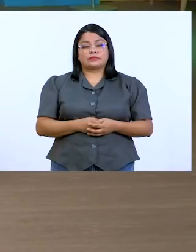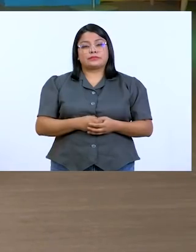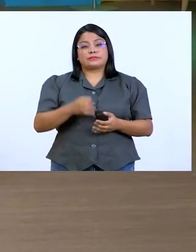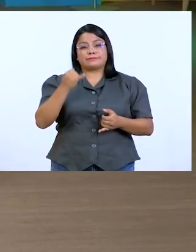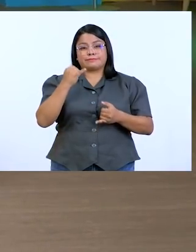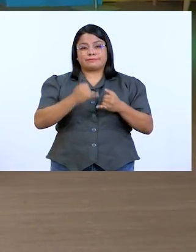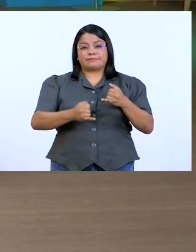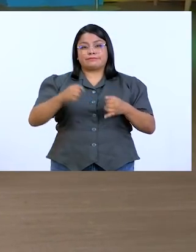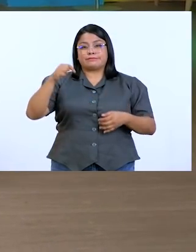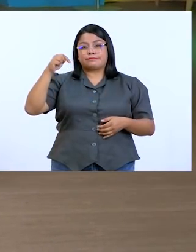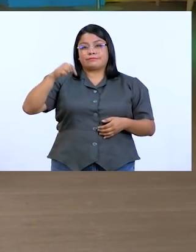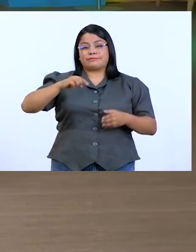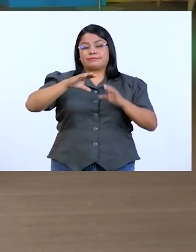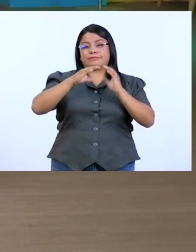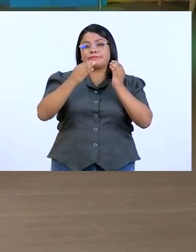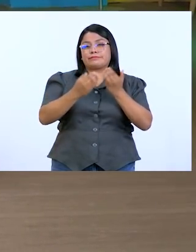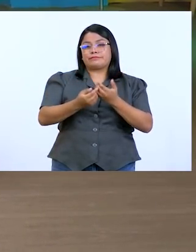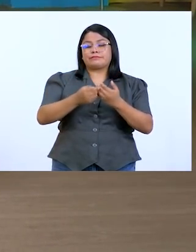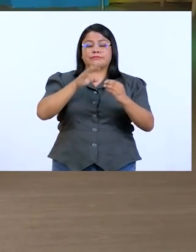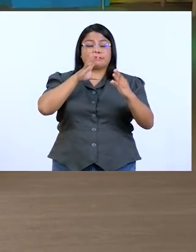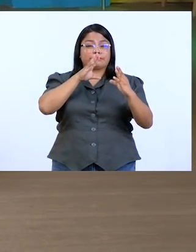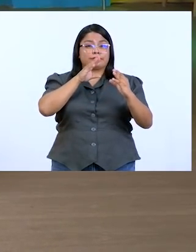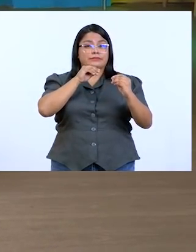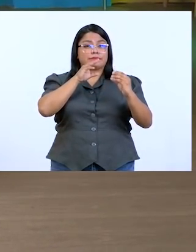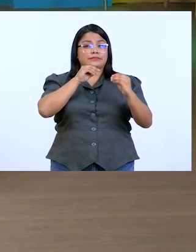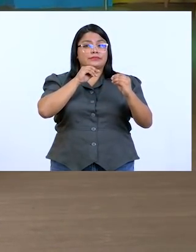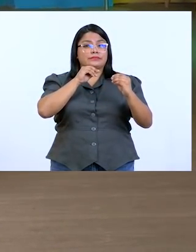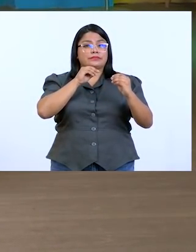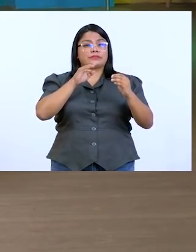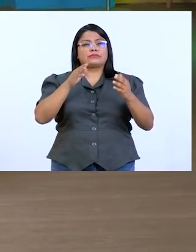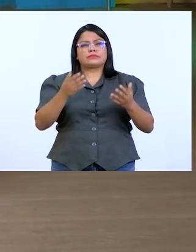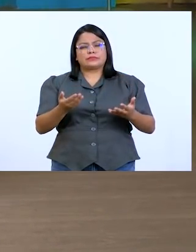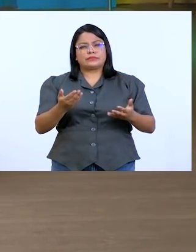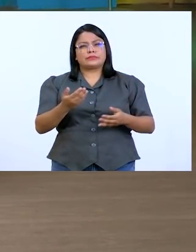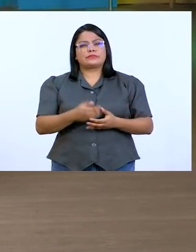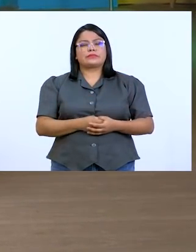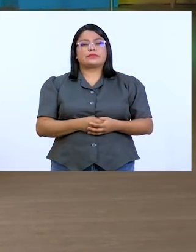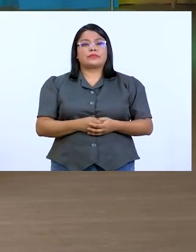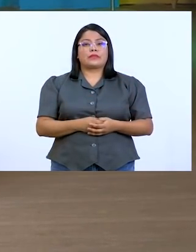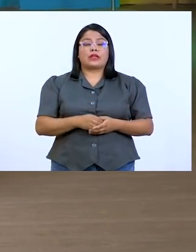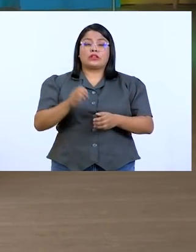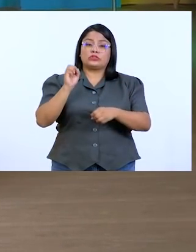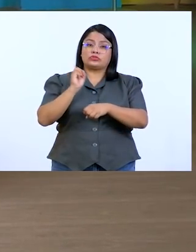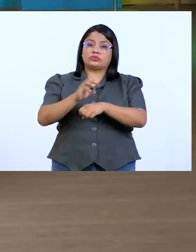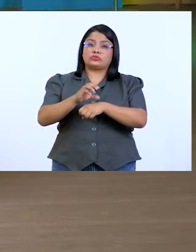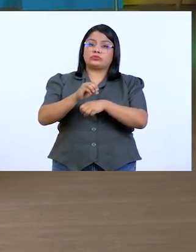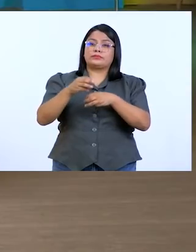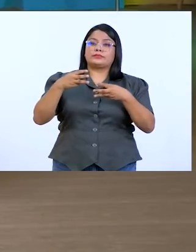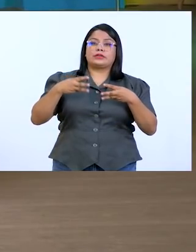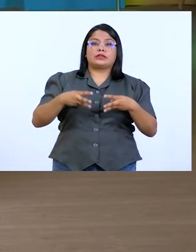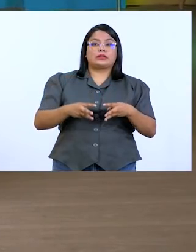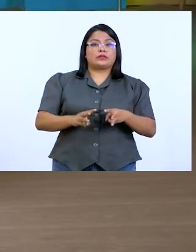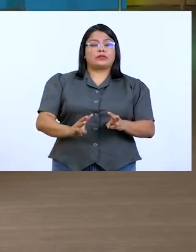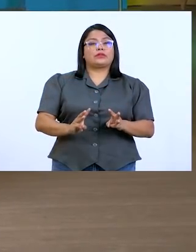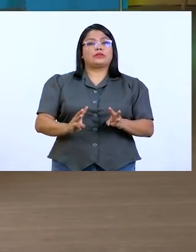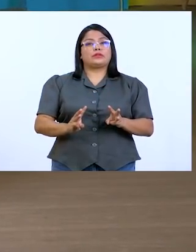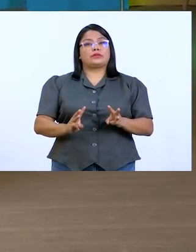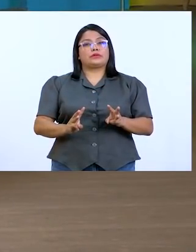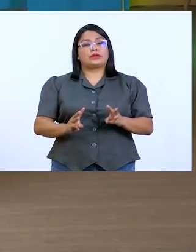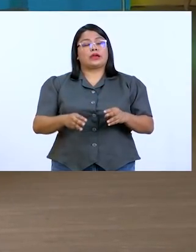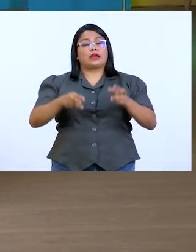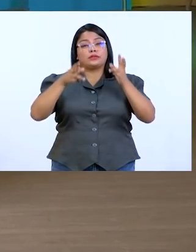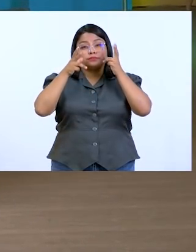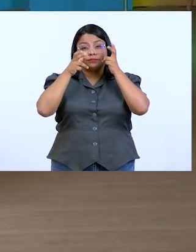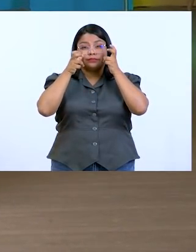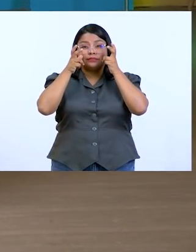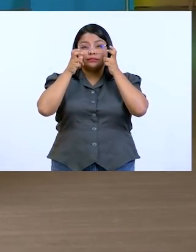Y ya casi para finalizar este webinar, vamos a conversar, Francisca, sobre cuáles son las sugerencias metodológicas de